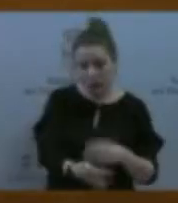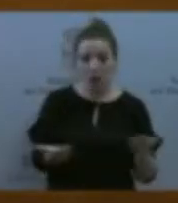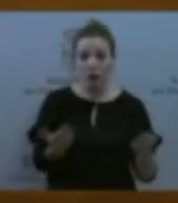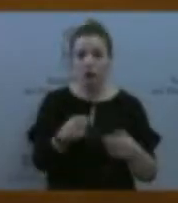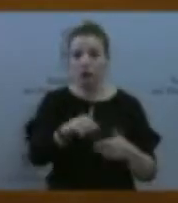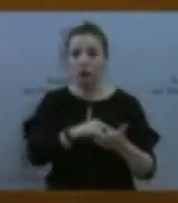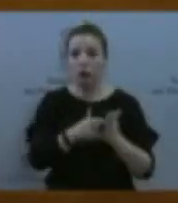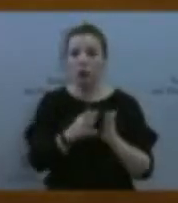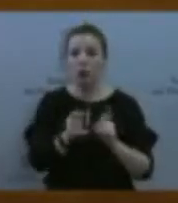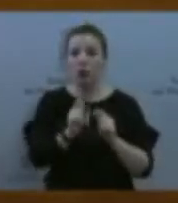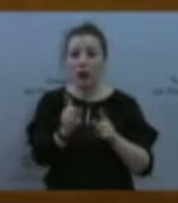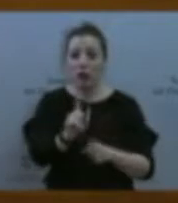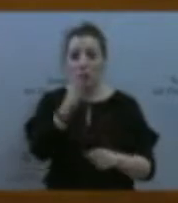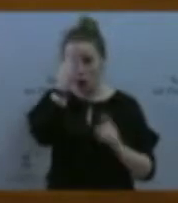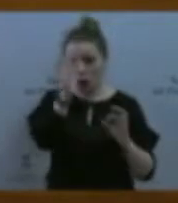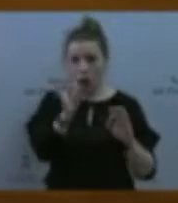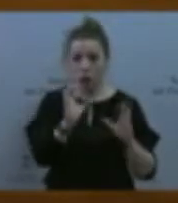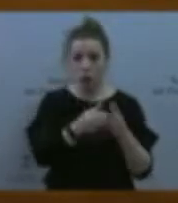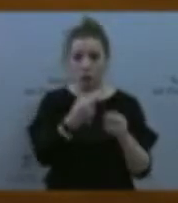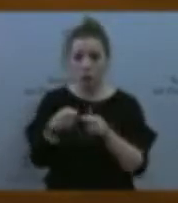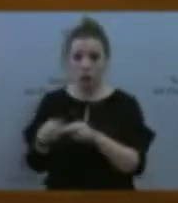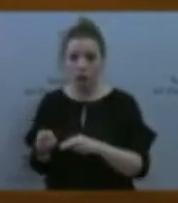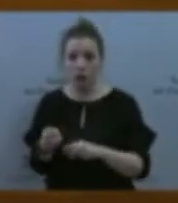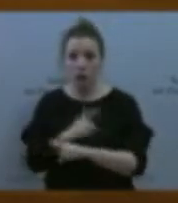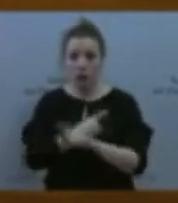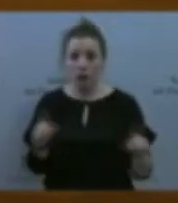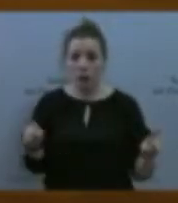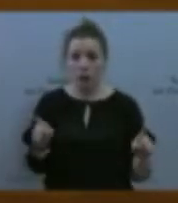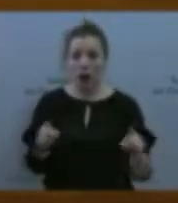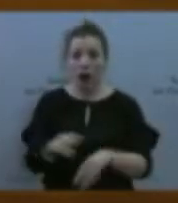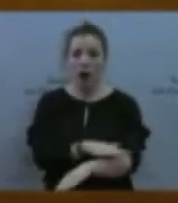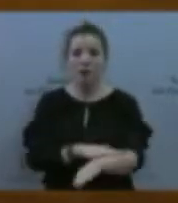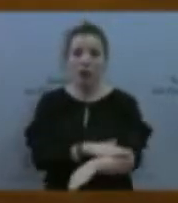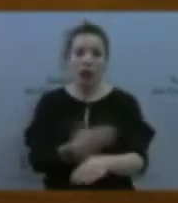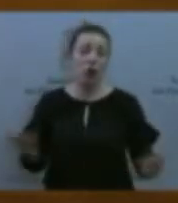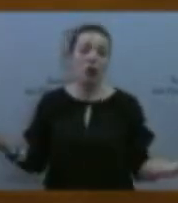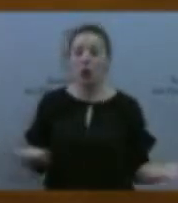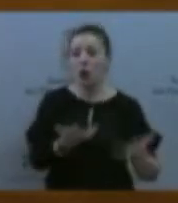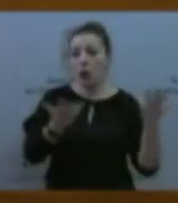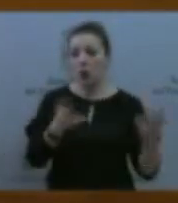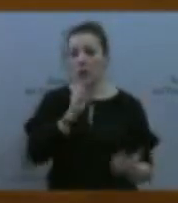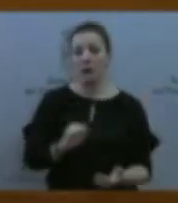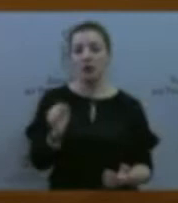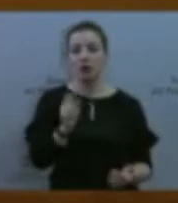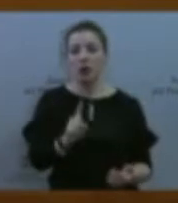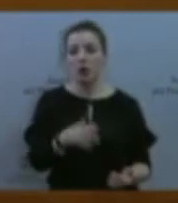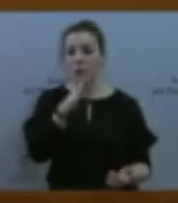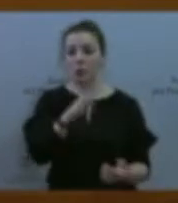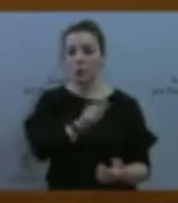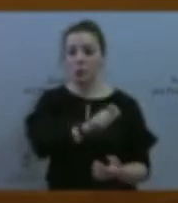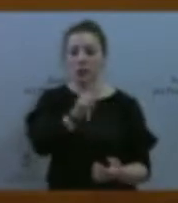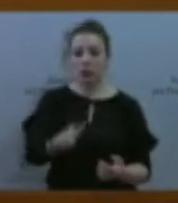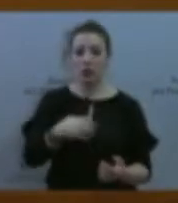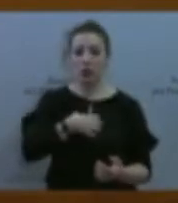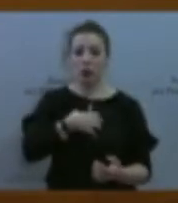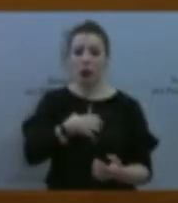partidos, ni por supuesto con una administración angelical, ¿no?, como si los altos funcionarios fuesen ángeles caídos del cielo. No se resuelve ni